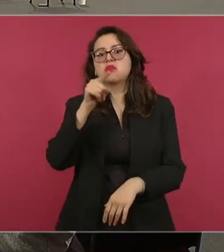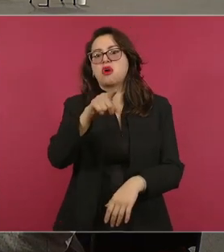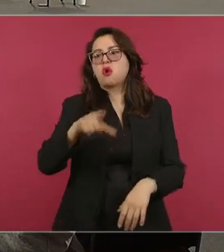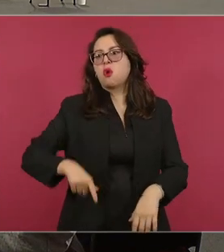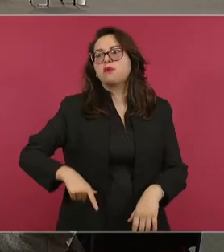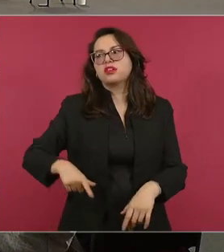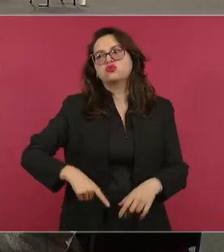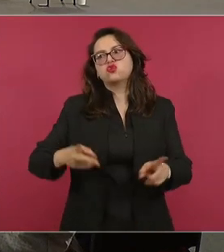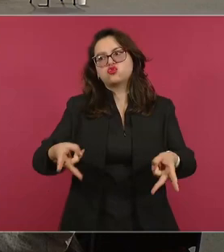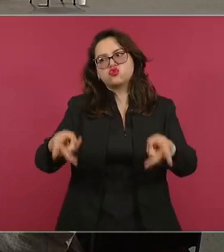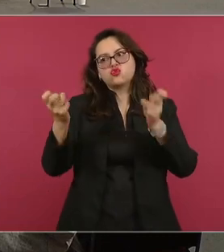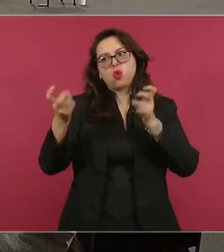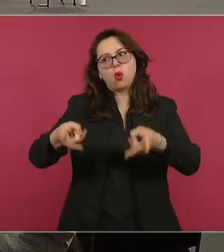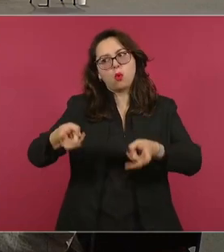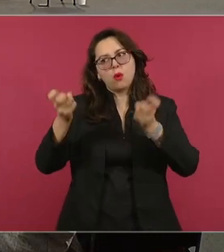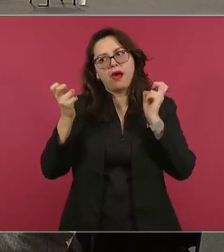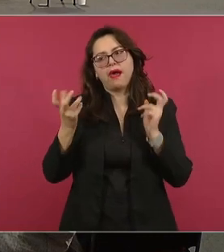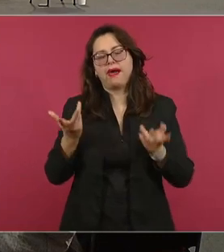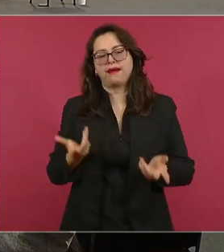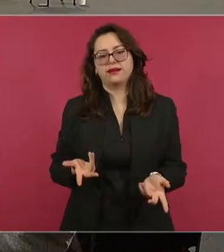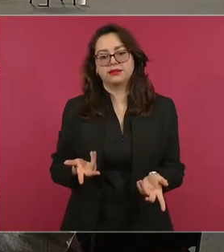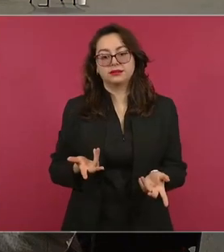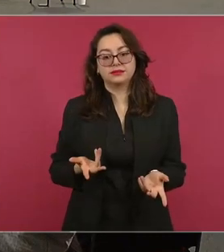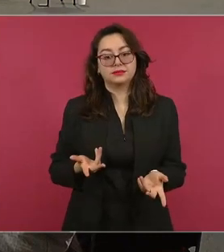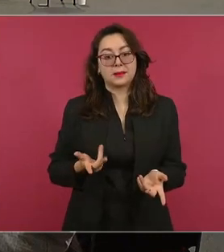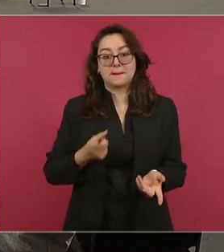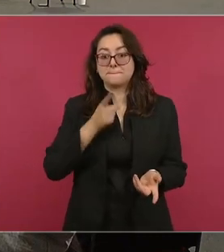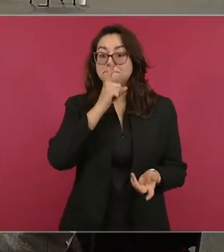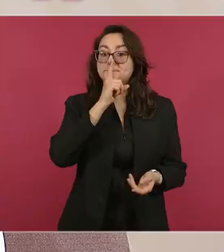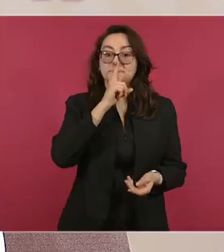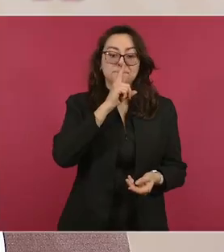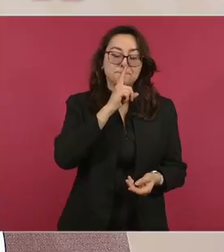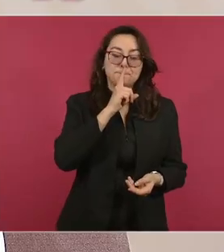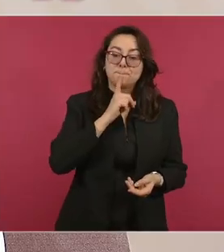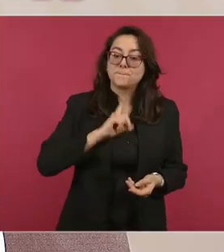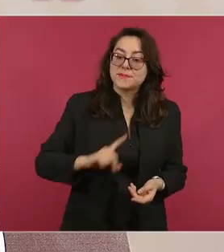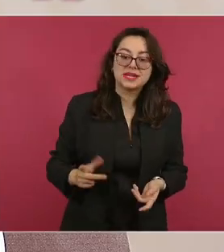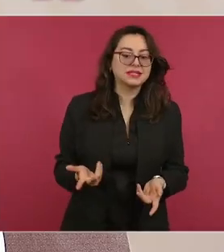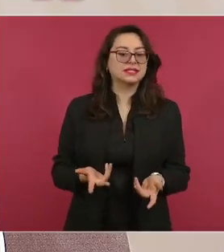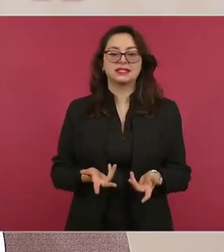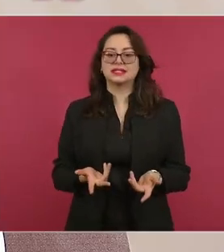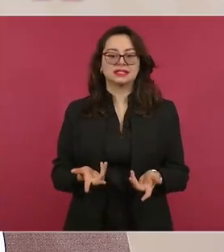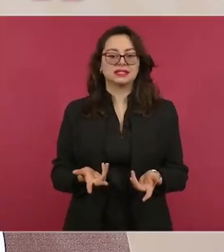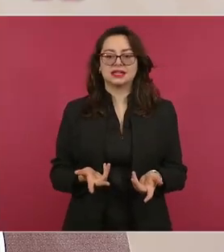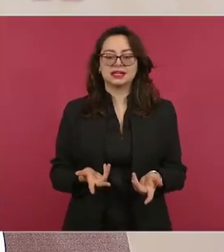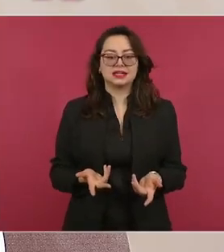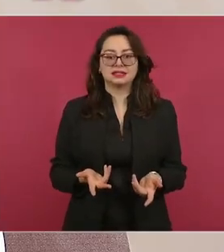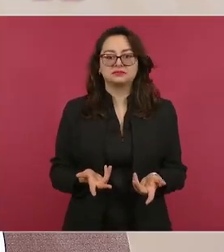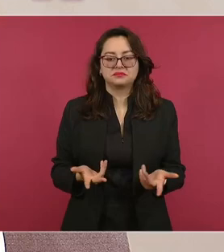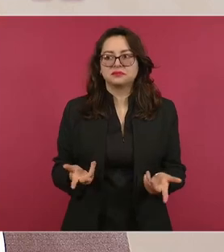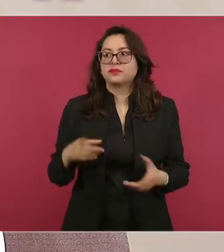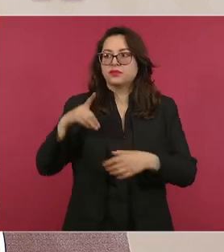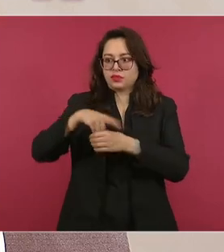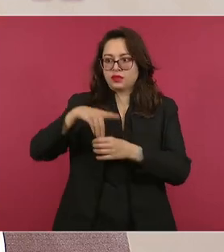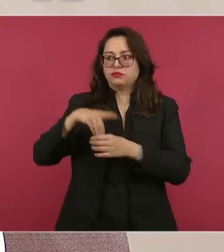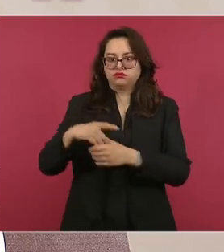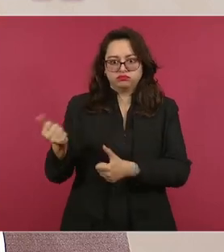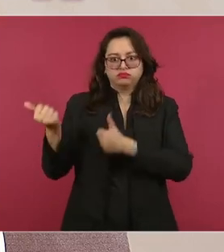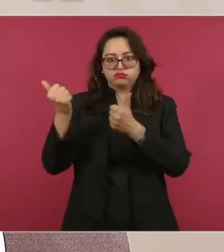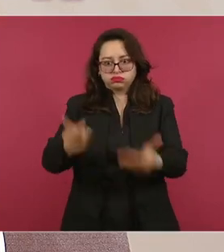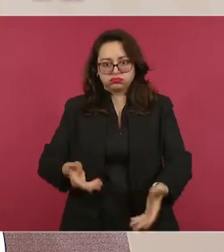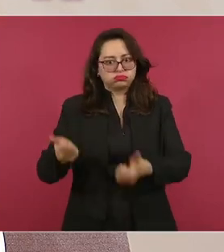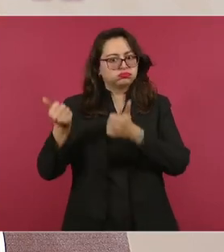el gobierno. Estas son puras mentiras, como dice la canción. Nada de eso sucedió. La ayuda ha llegado y